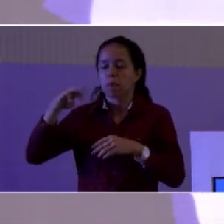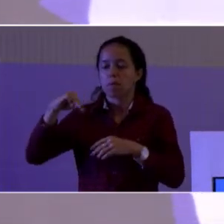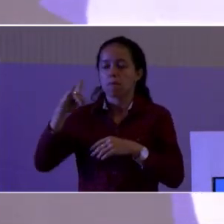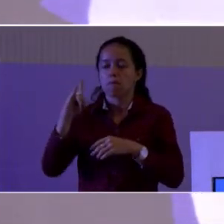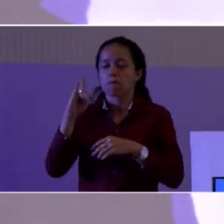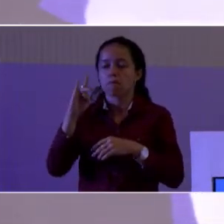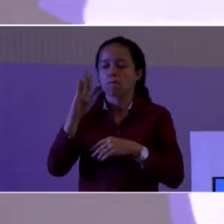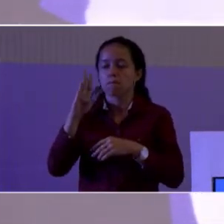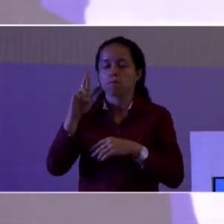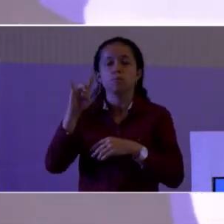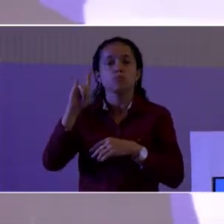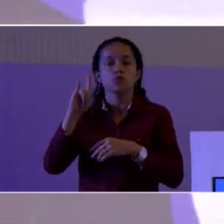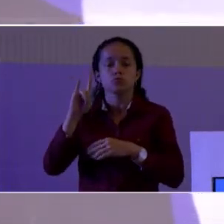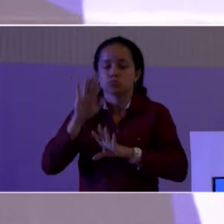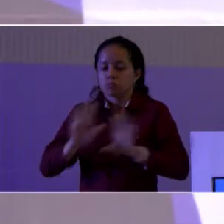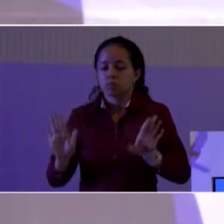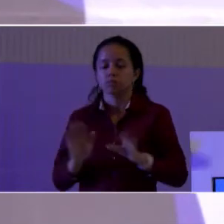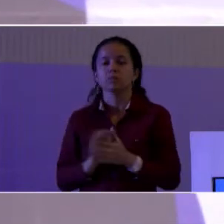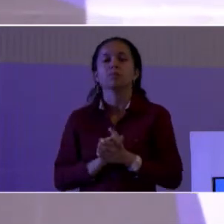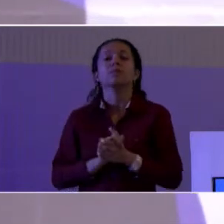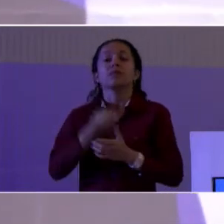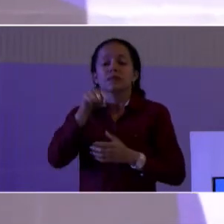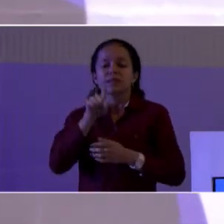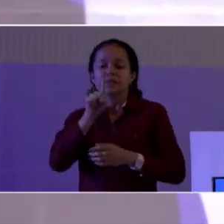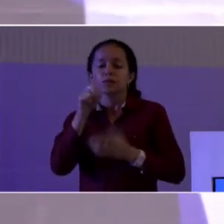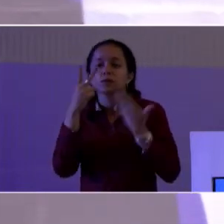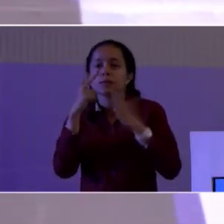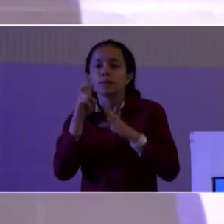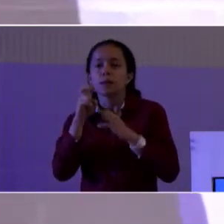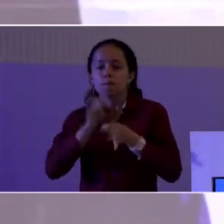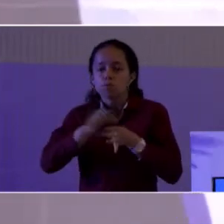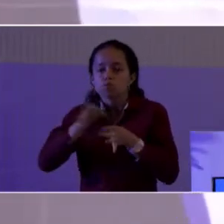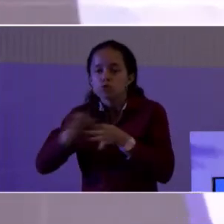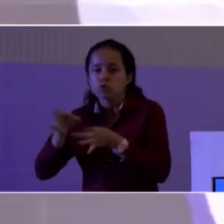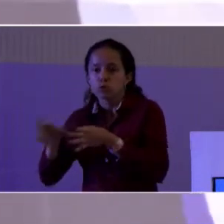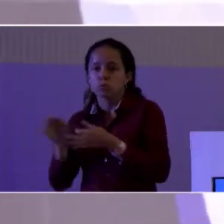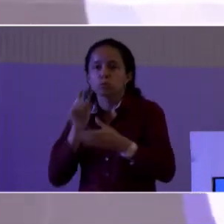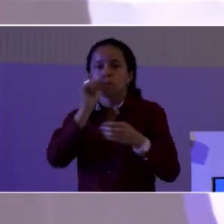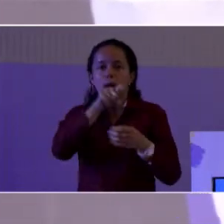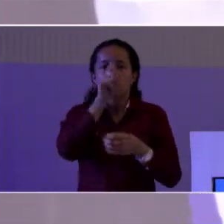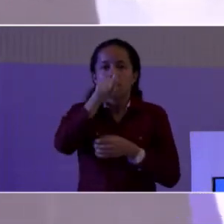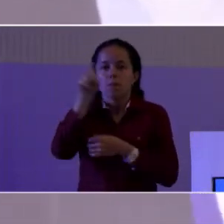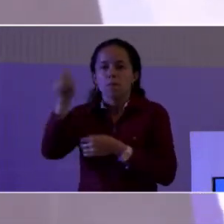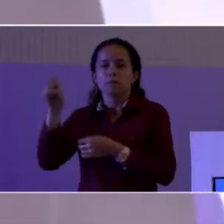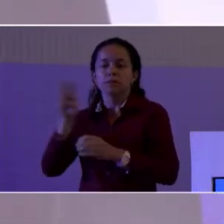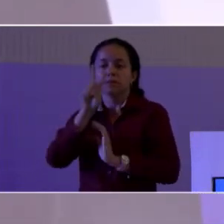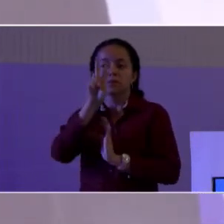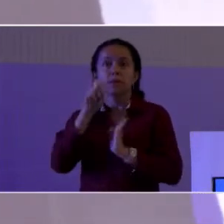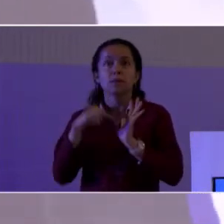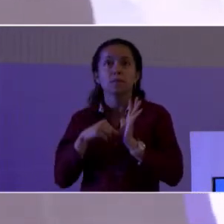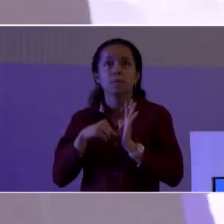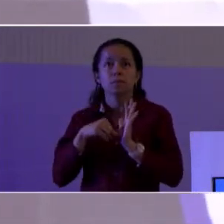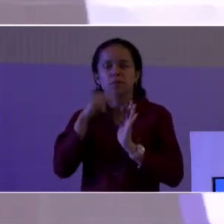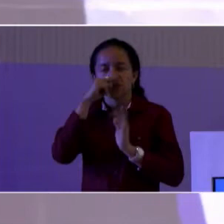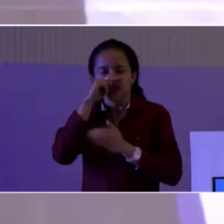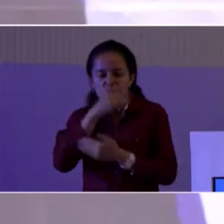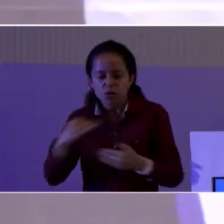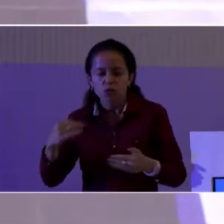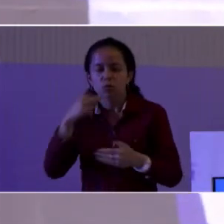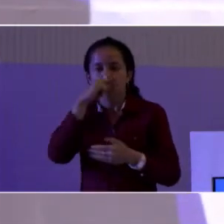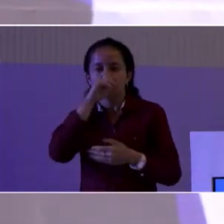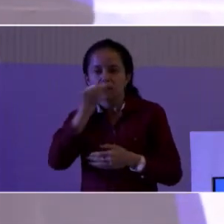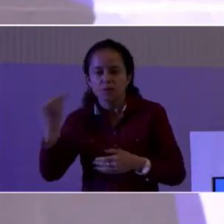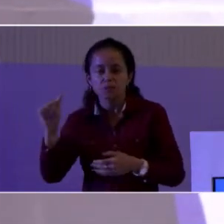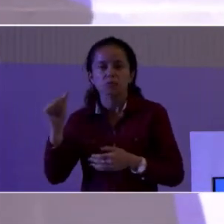a 170 municipios del país, beneficiando alrededor de 7.000 niños, niñas, jóvenes